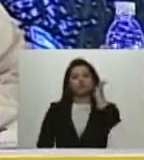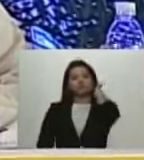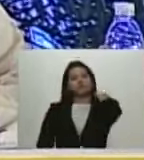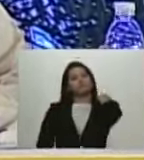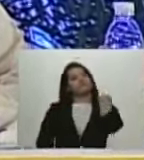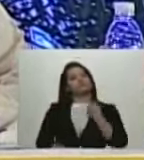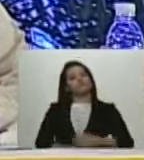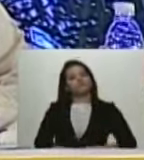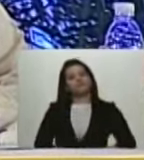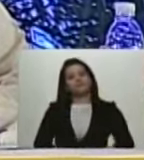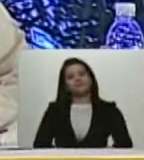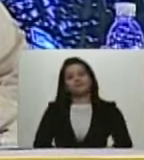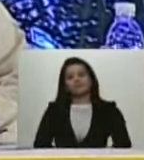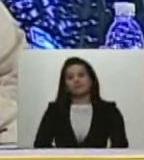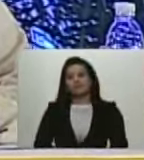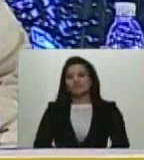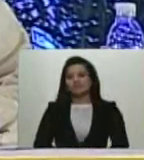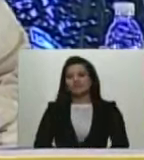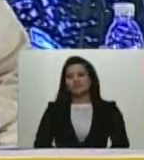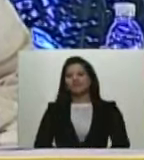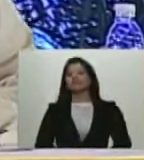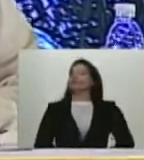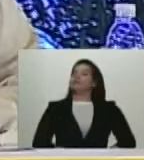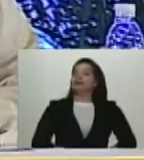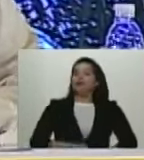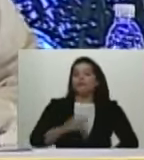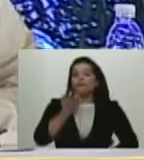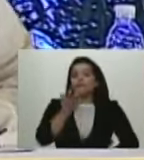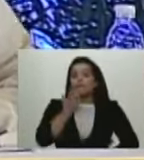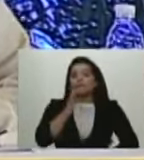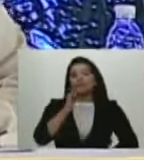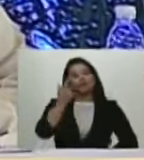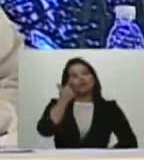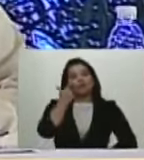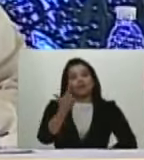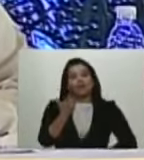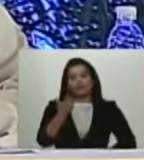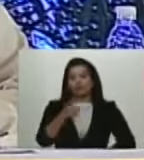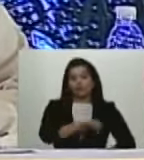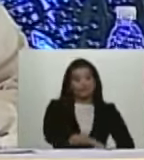económica. Si vinculáramos este símbolo hermoso de la espada